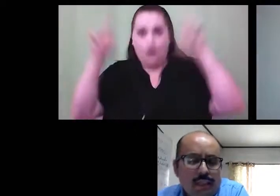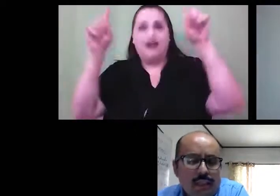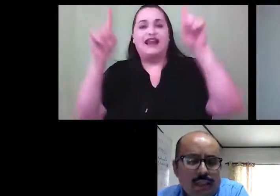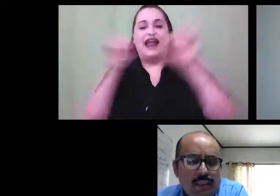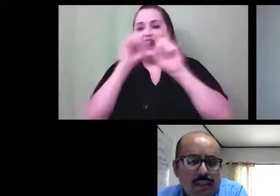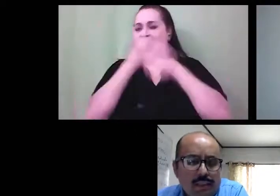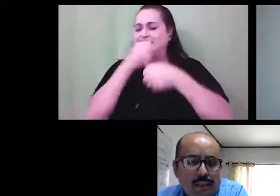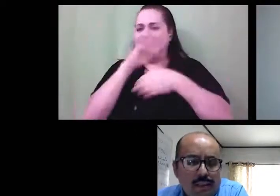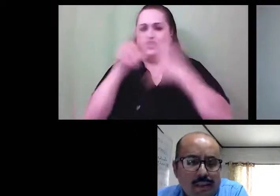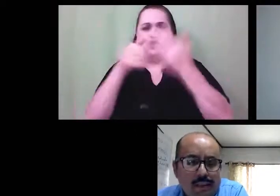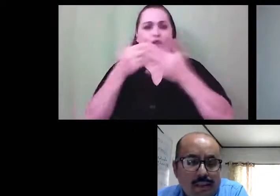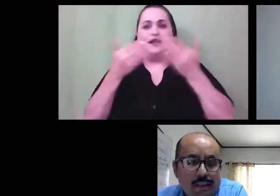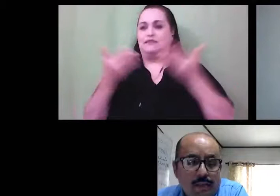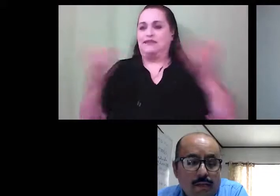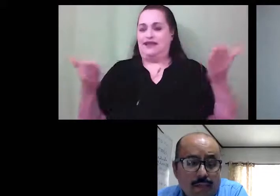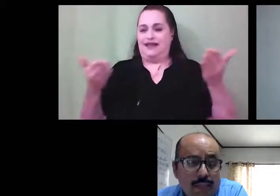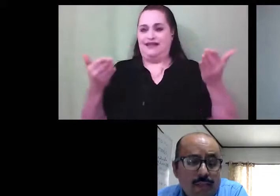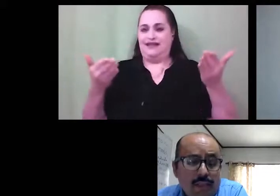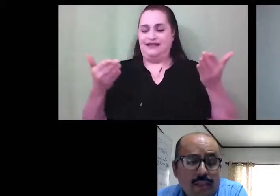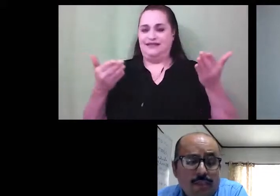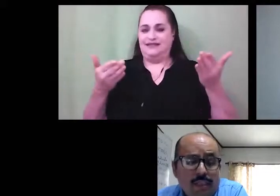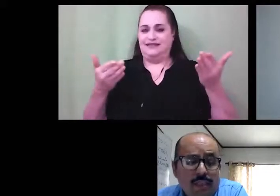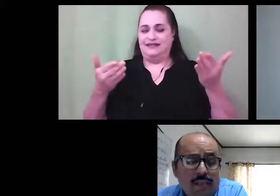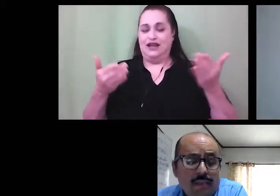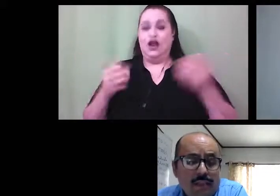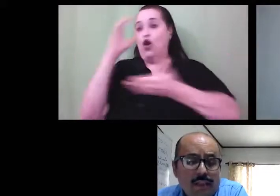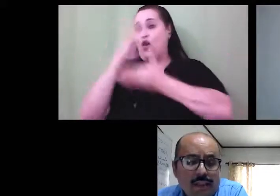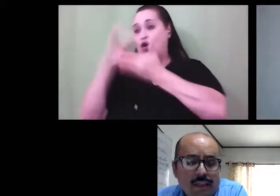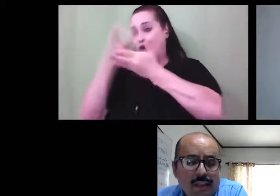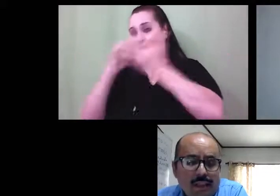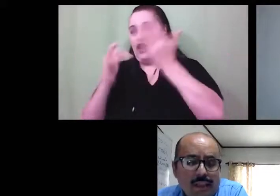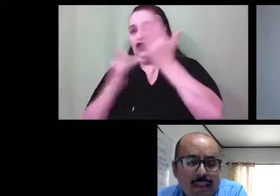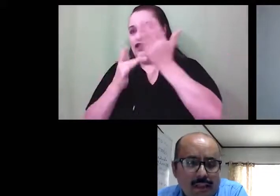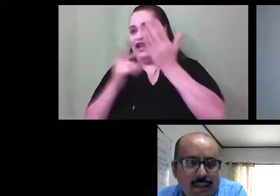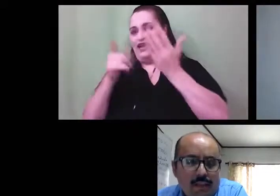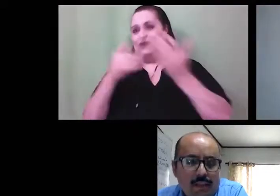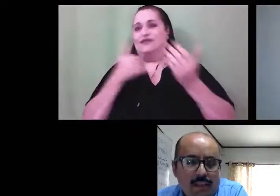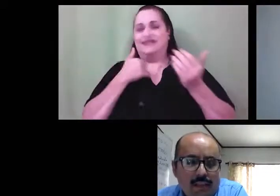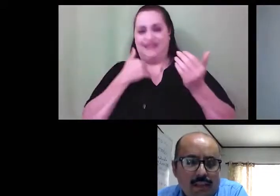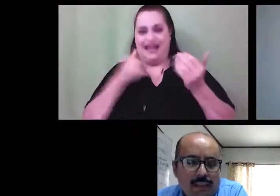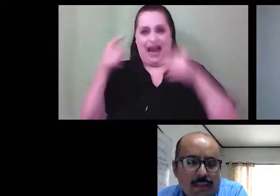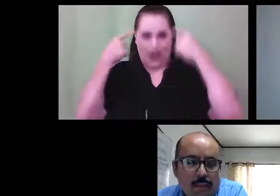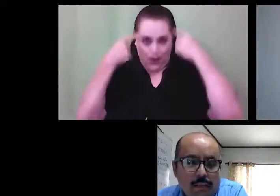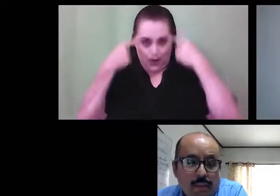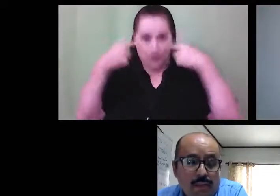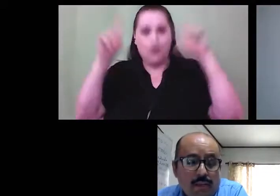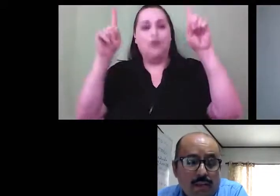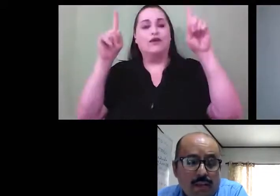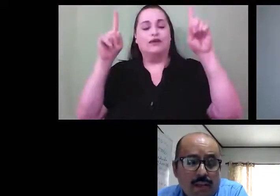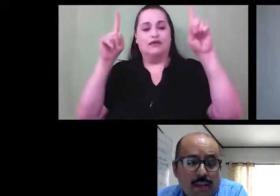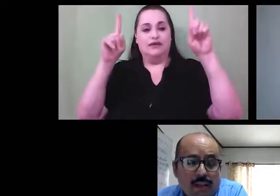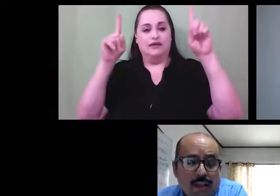las materias que un colegio técnico tiene, ¿verdad? Y que él iba a lograr,